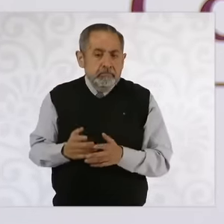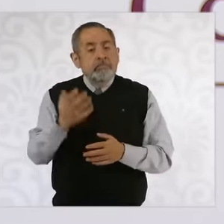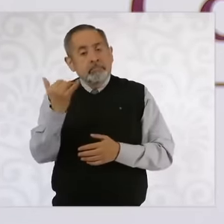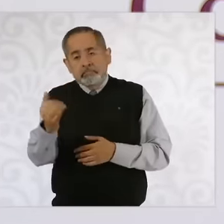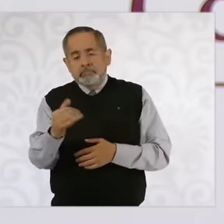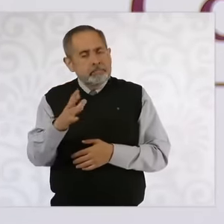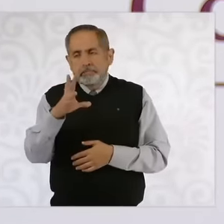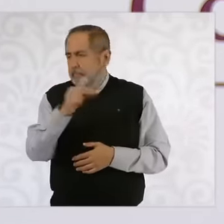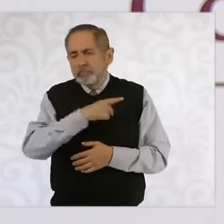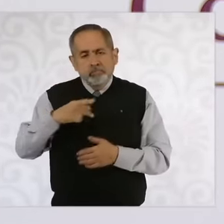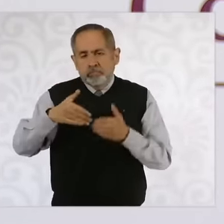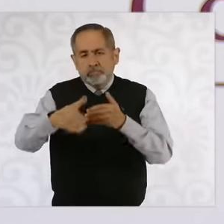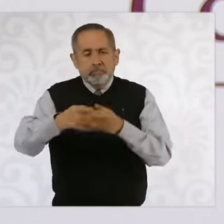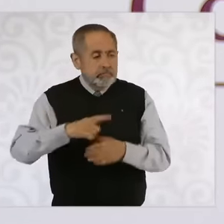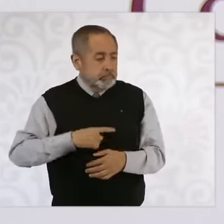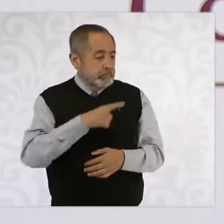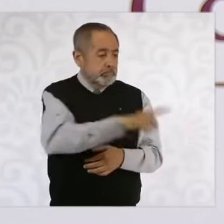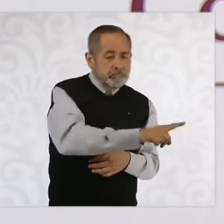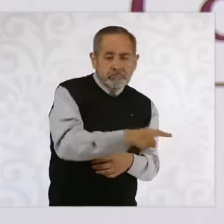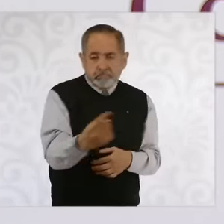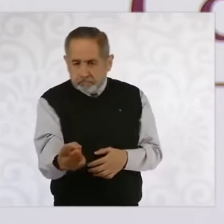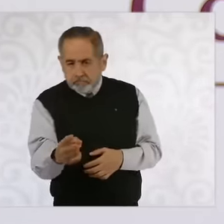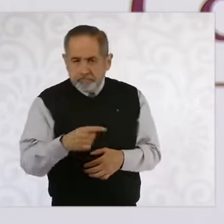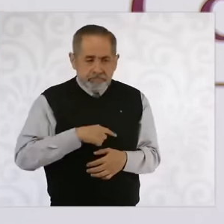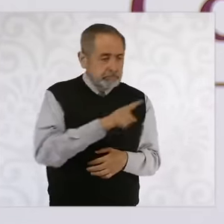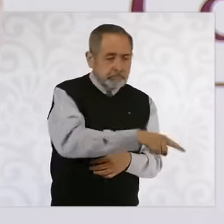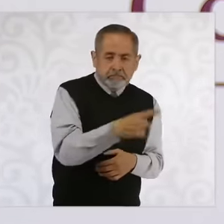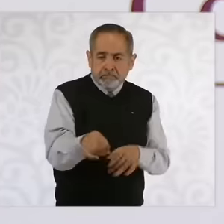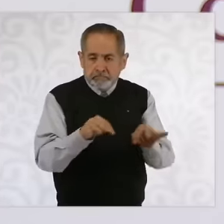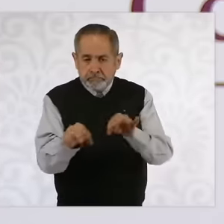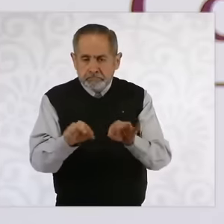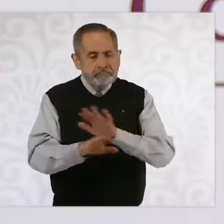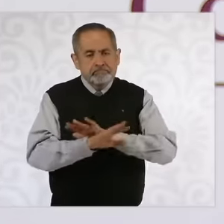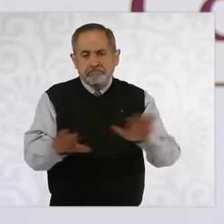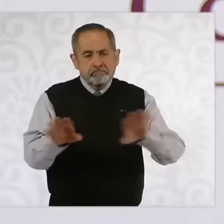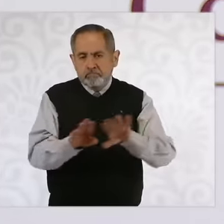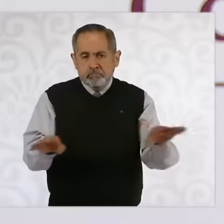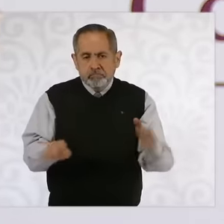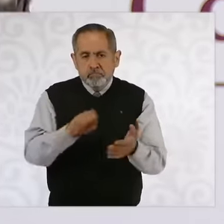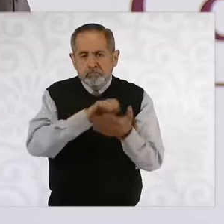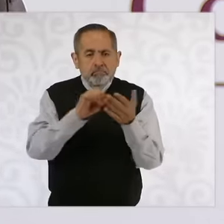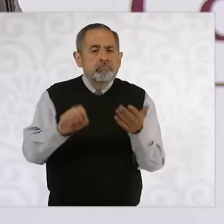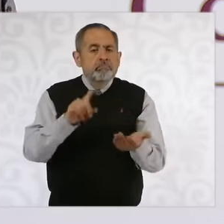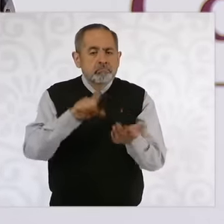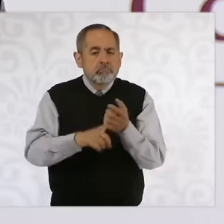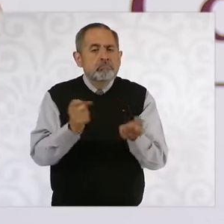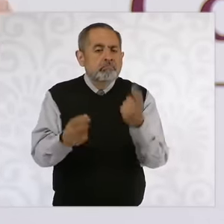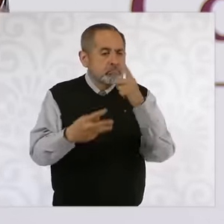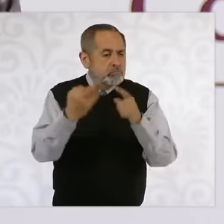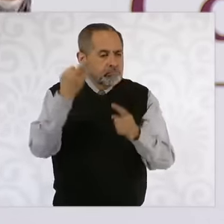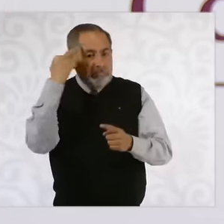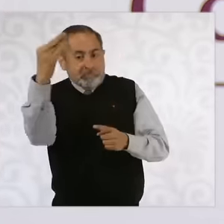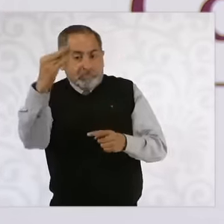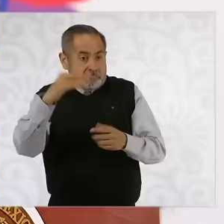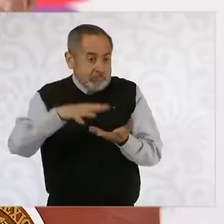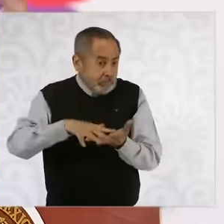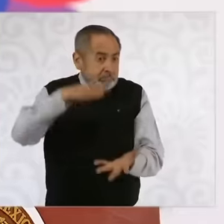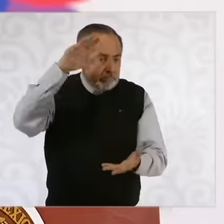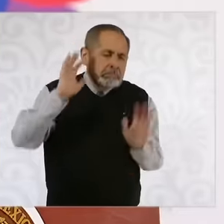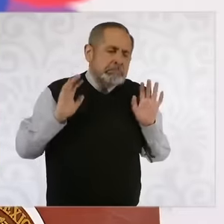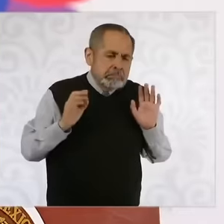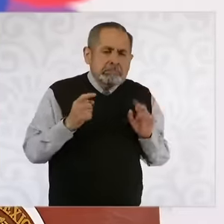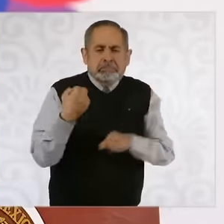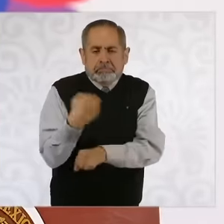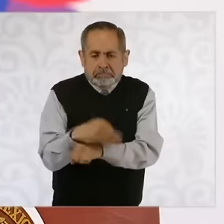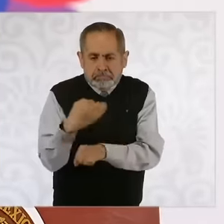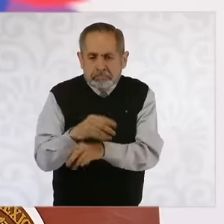subcontratación. Hay trabajos particulares, sectores de la economía que tienen estacionalidades, temporadas altas, el tema